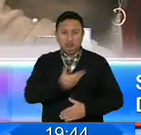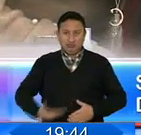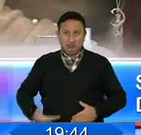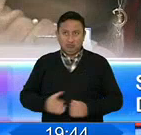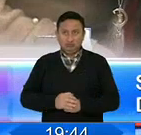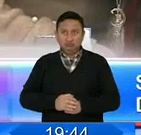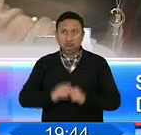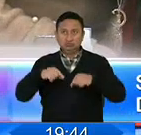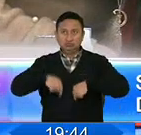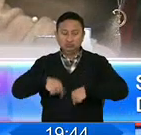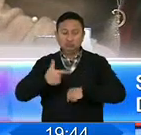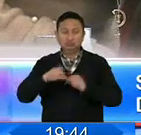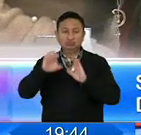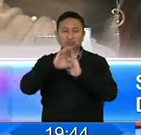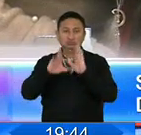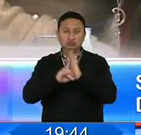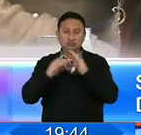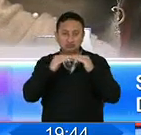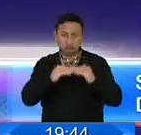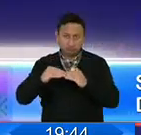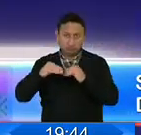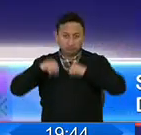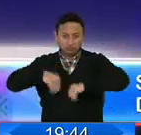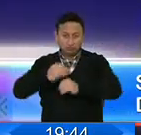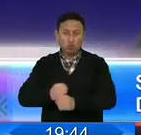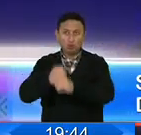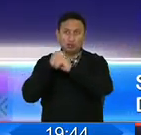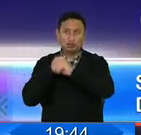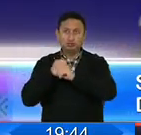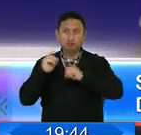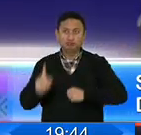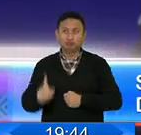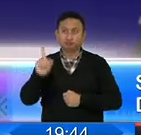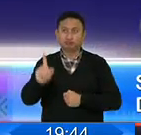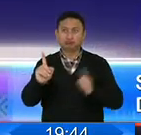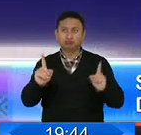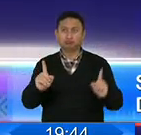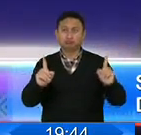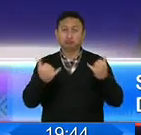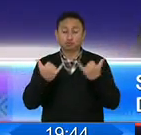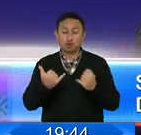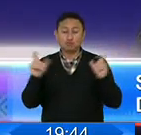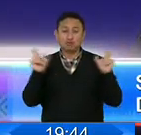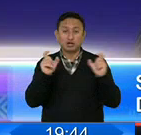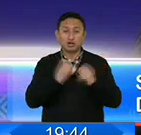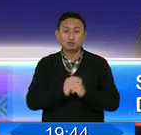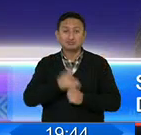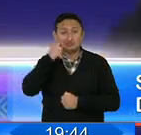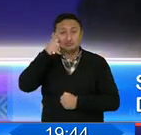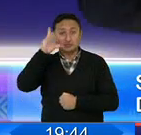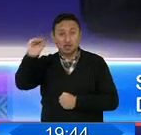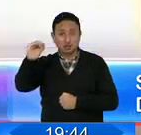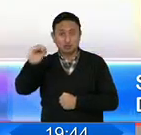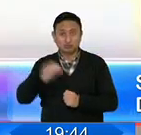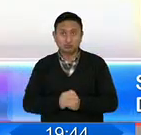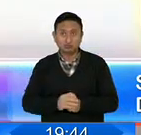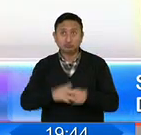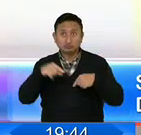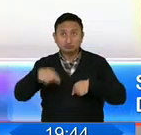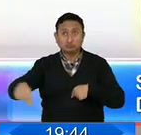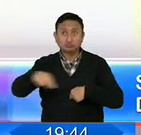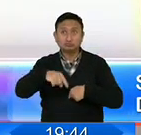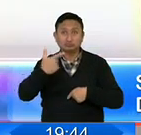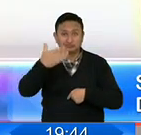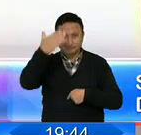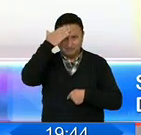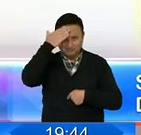cual, de acuerdo al Código de la Democracia, es obligación que estén presentes, en este caso Andrés Arauz, Guillermo Lasso. El politólogo César